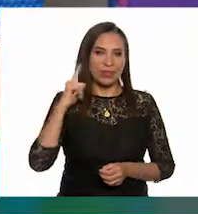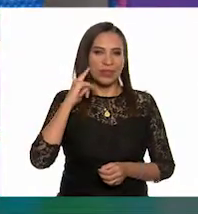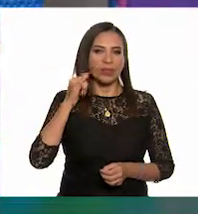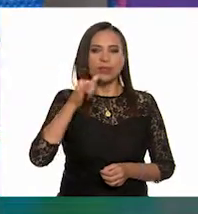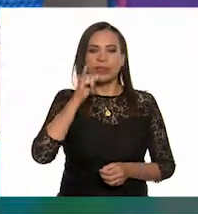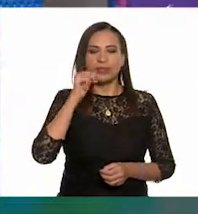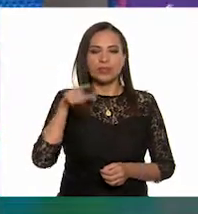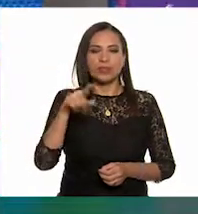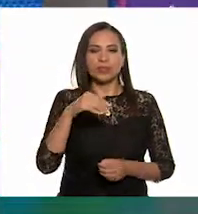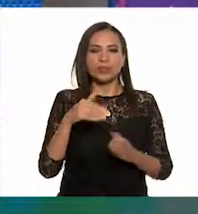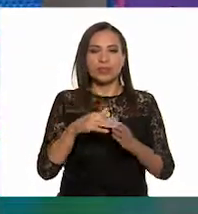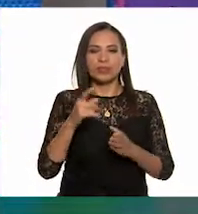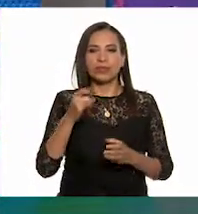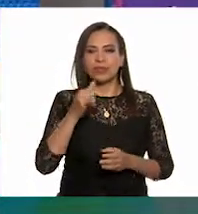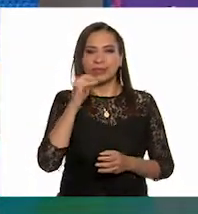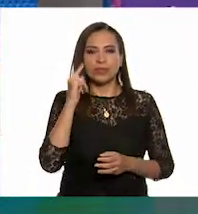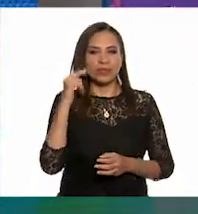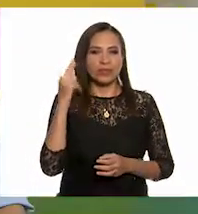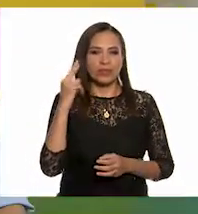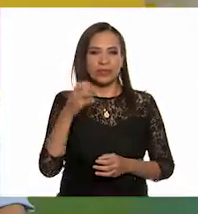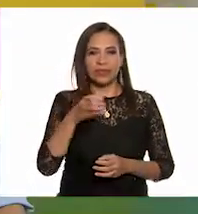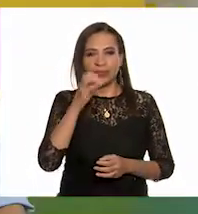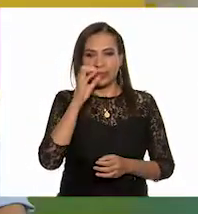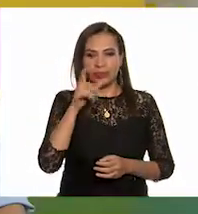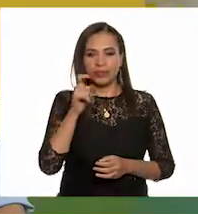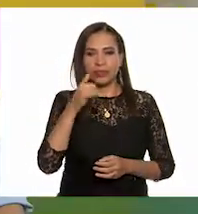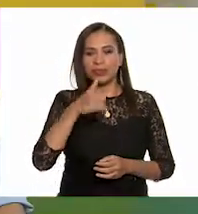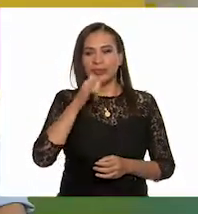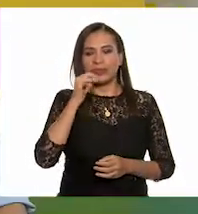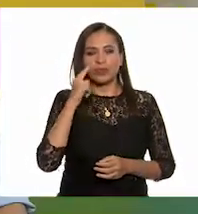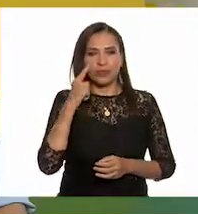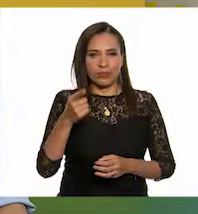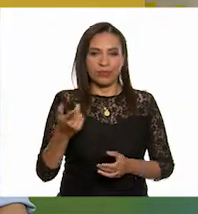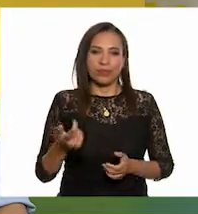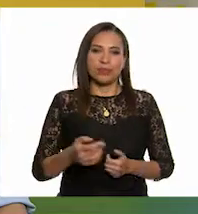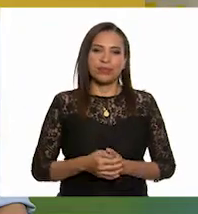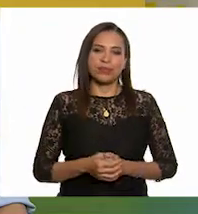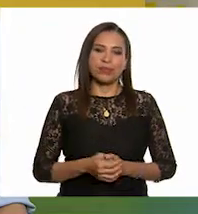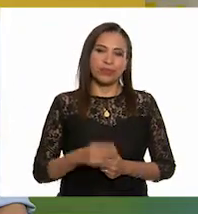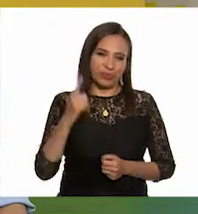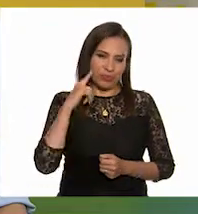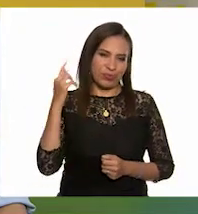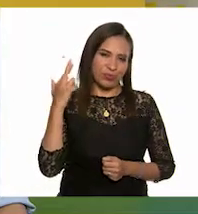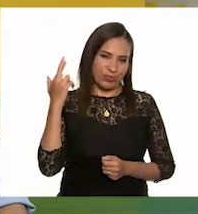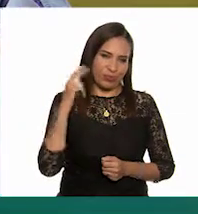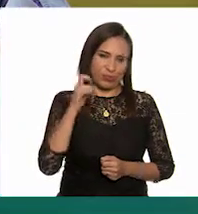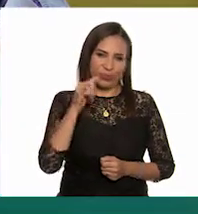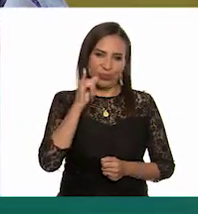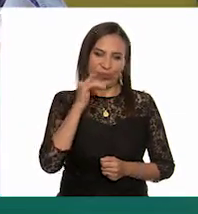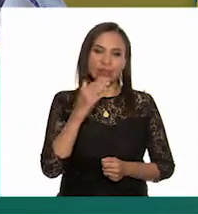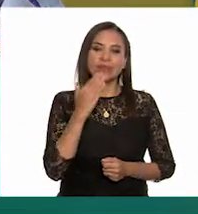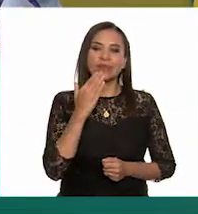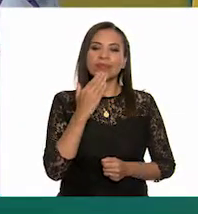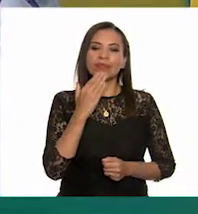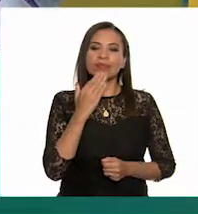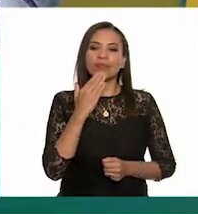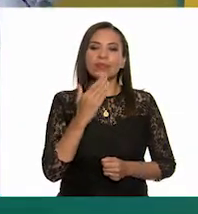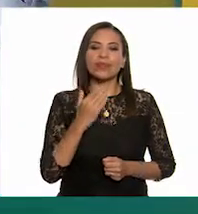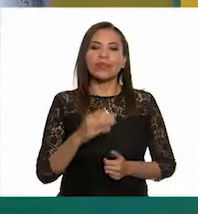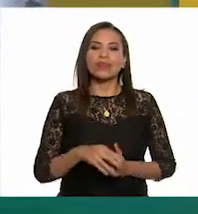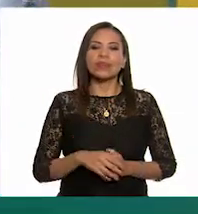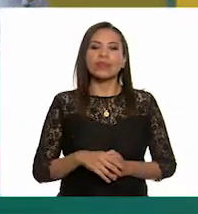Que suene allá en casa. ¿Qué pasó, Juanito? Tú no lo estás haciendo. Toma agua, te vas a poner de mal humor. Muy bien, a ver,